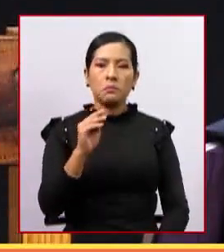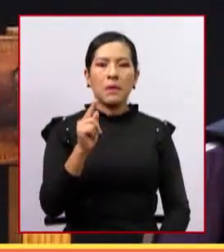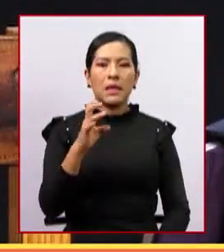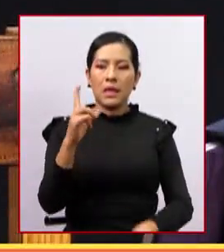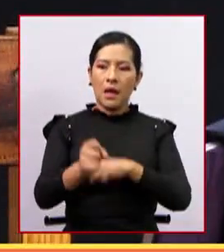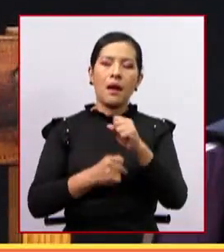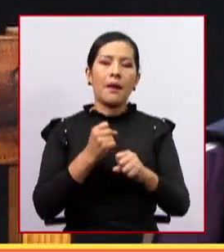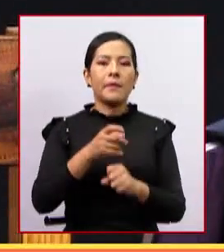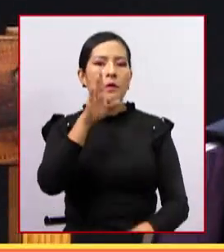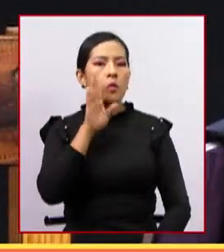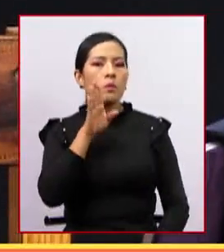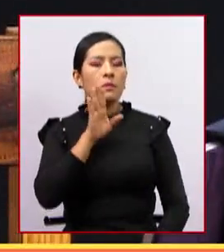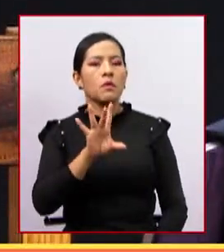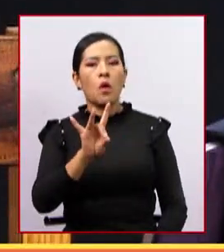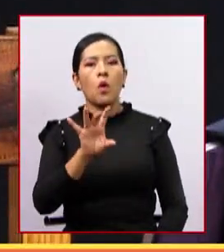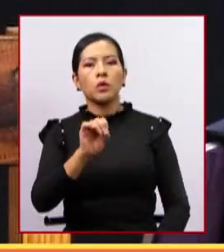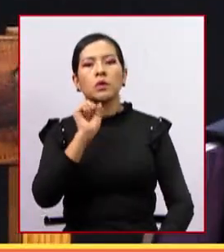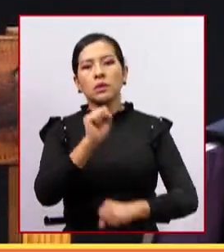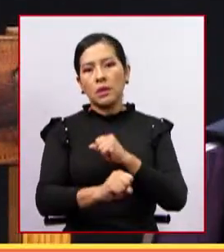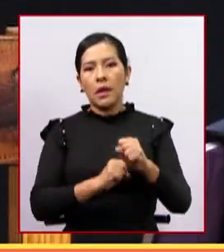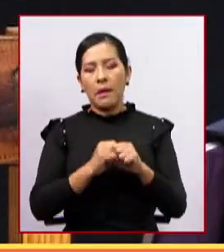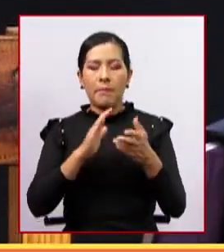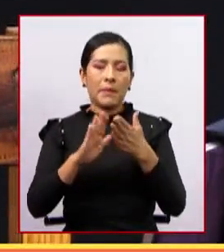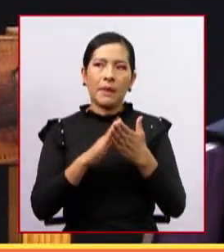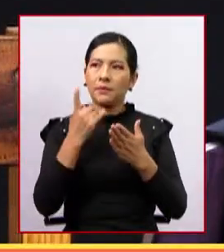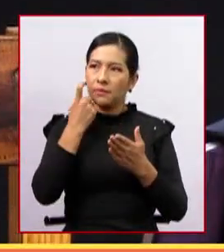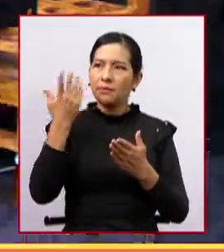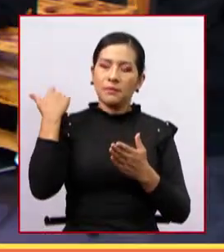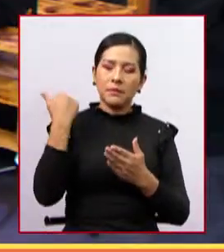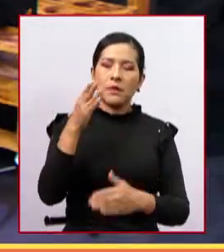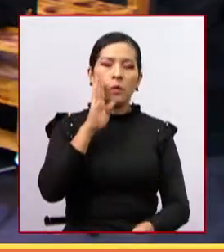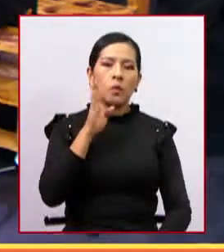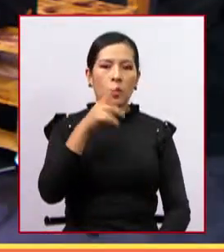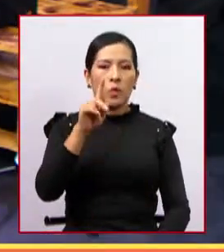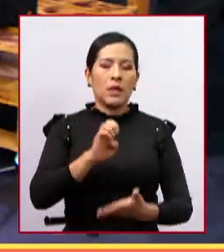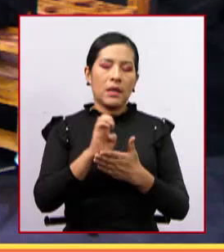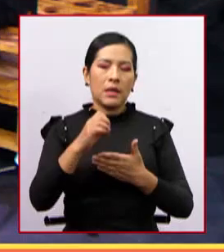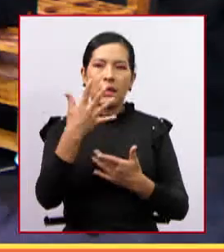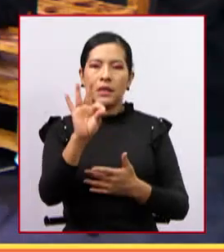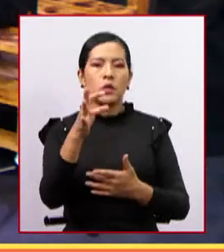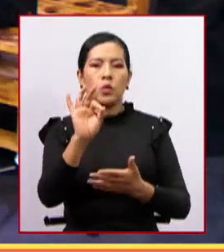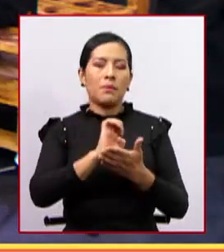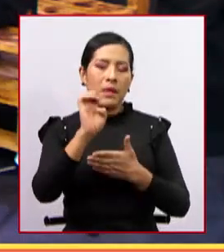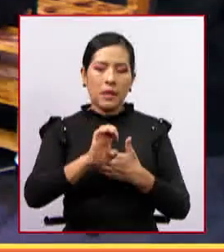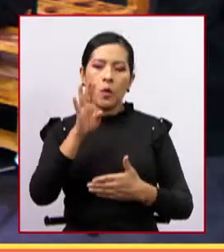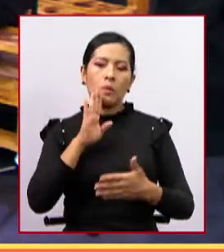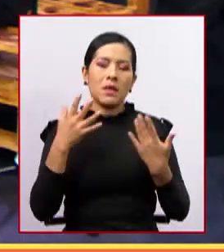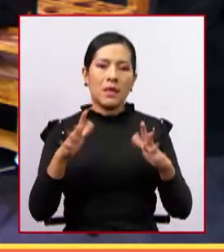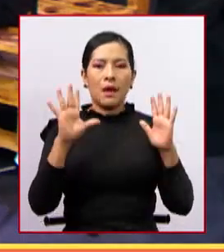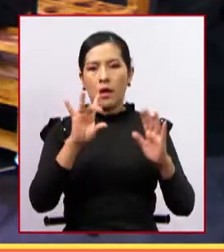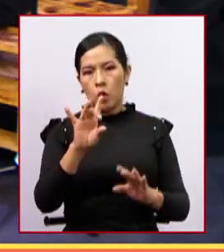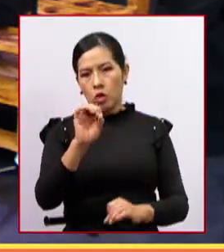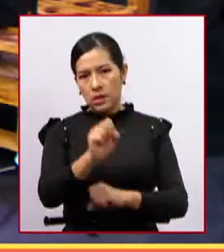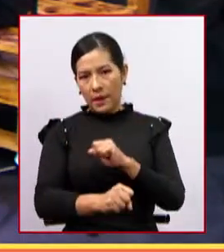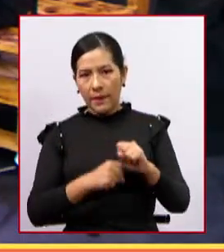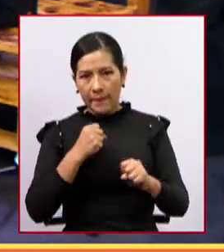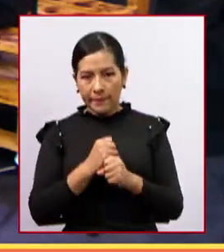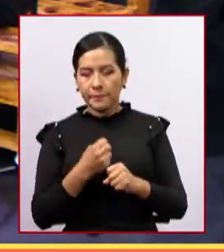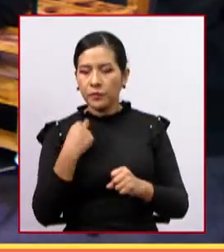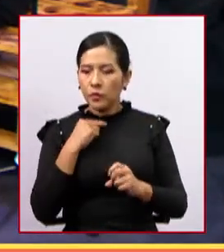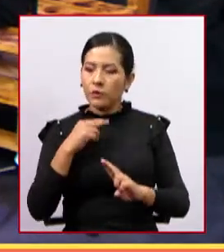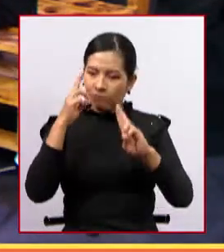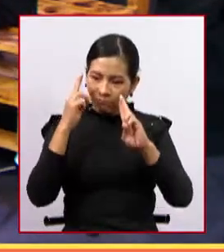80 años, ¿no? Sí. Ha cumplido, sí. Ha cumplido en enero. Ha cumplido en enero, 80, en enero, sí. 19 de enero. Y bueno, y siendo